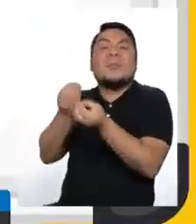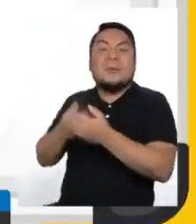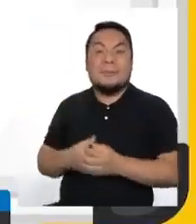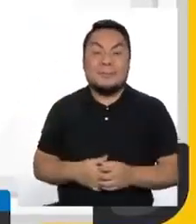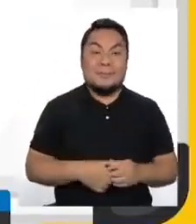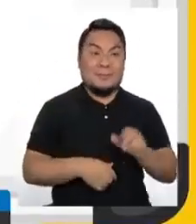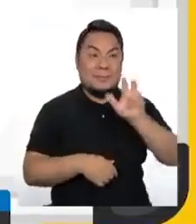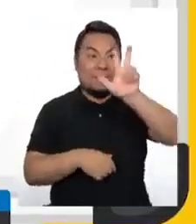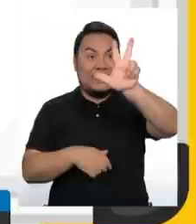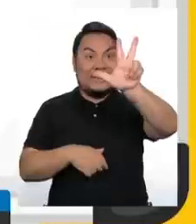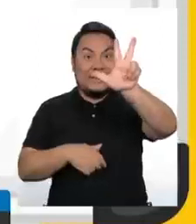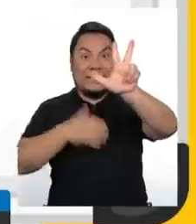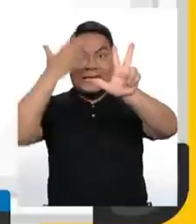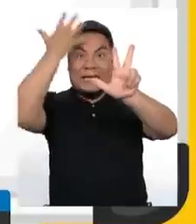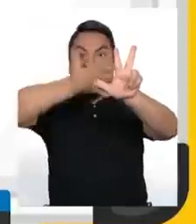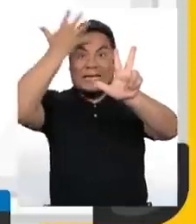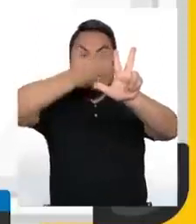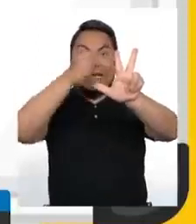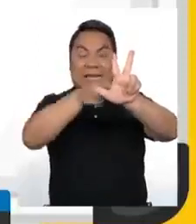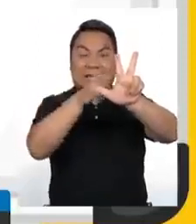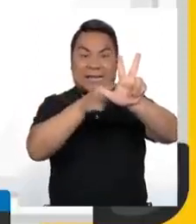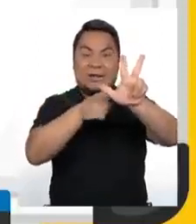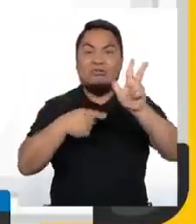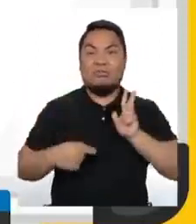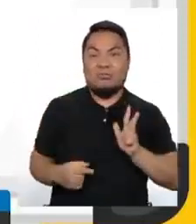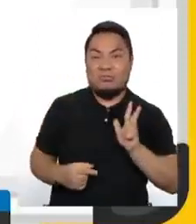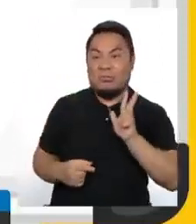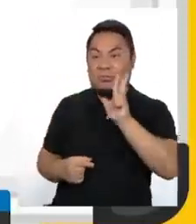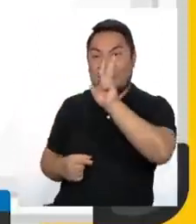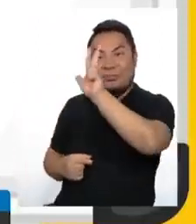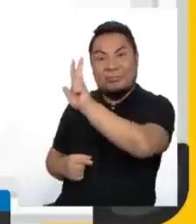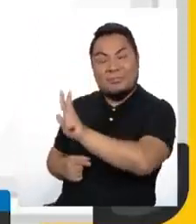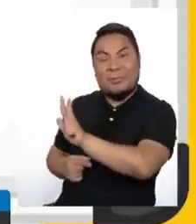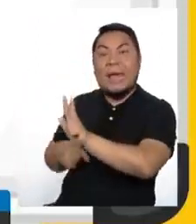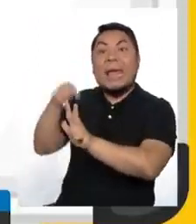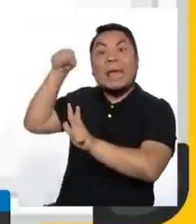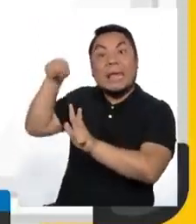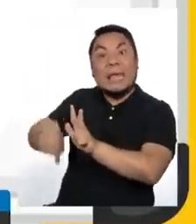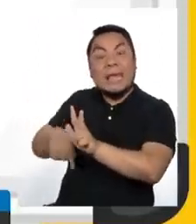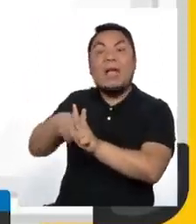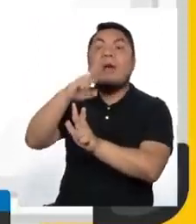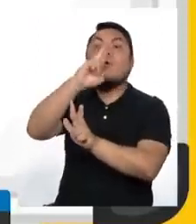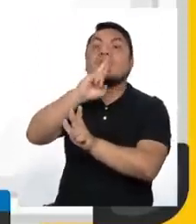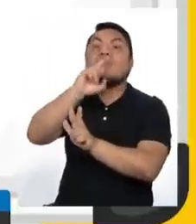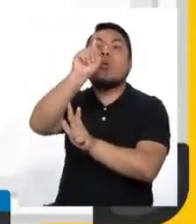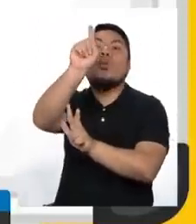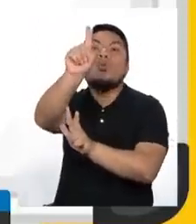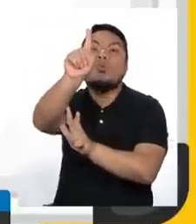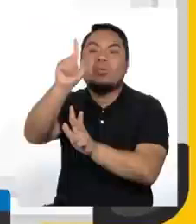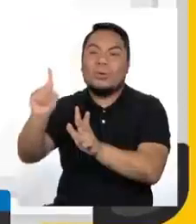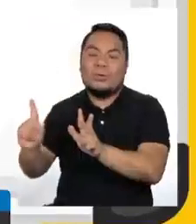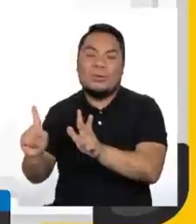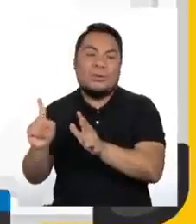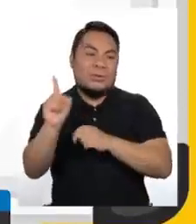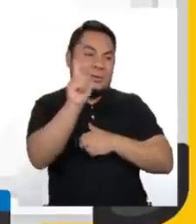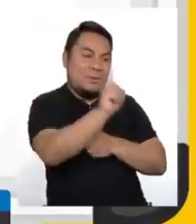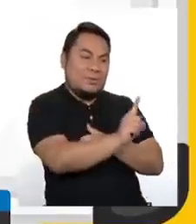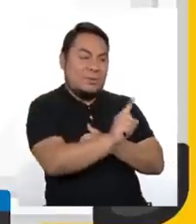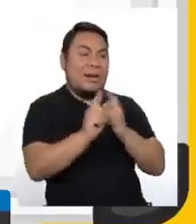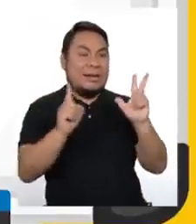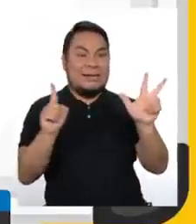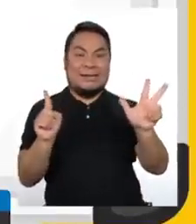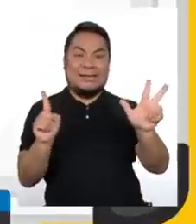Estas 3 piedras negras las intercambiamos o canjeamos por una piedra roja.